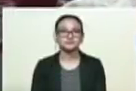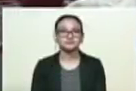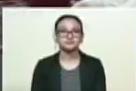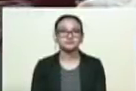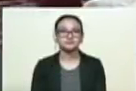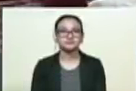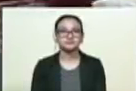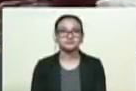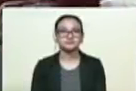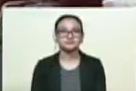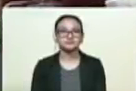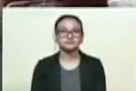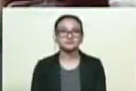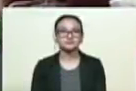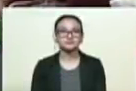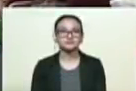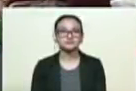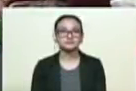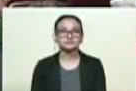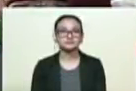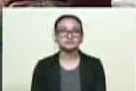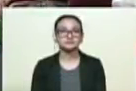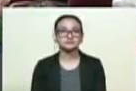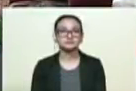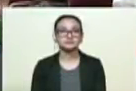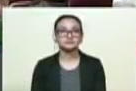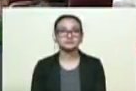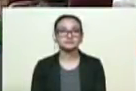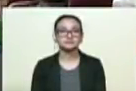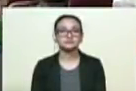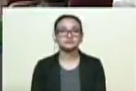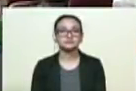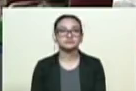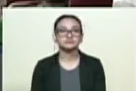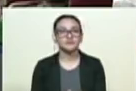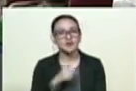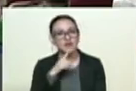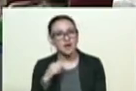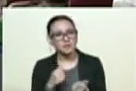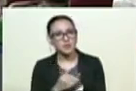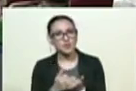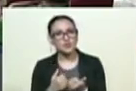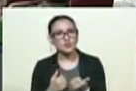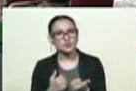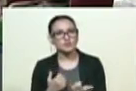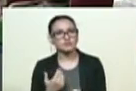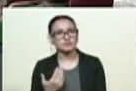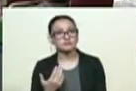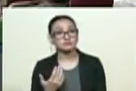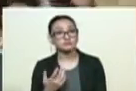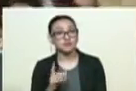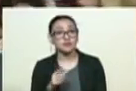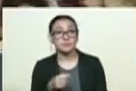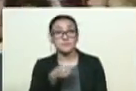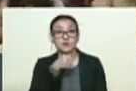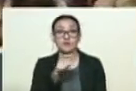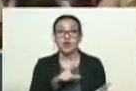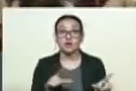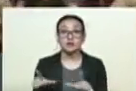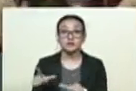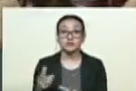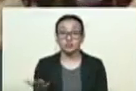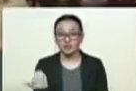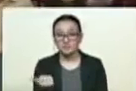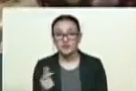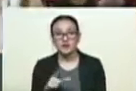Taína, tú has estado, por favor, si alguien me está apoyando y ayudando, deberían tener el micrófono listo. Dámelo, por